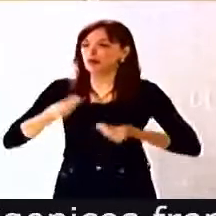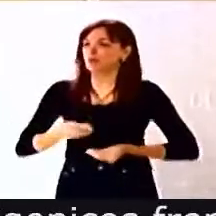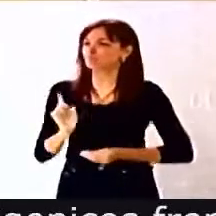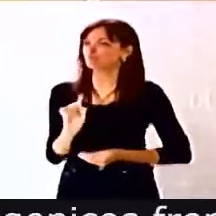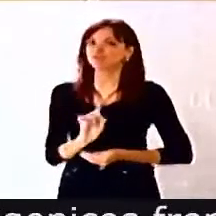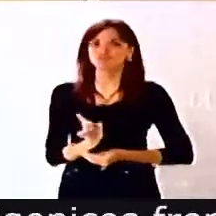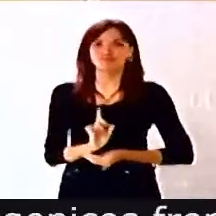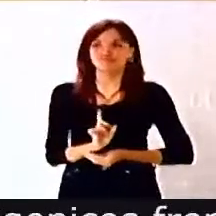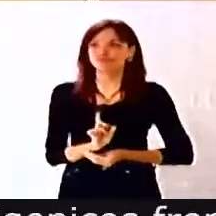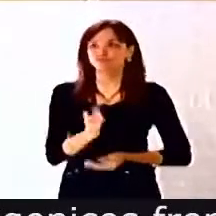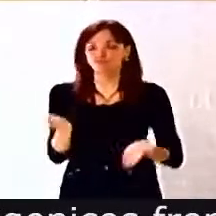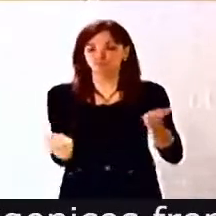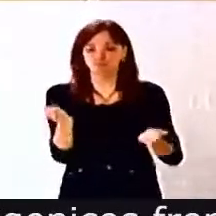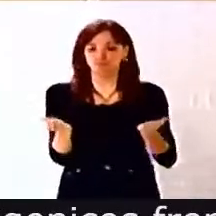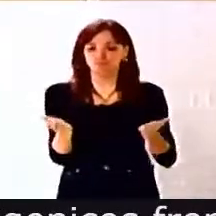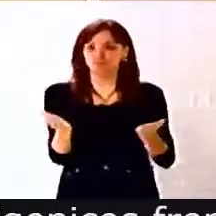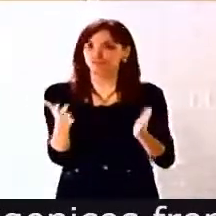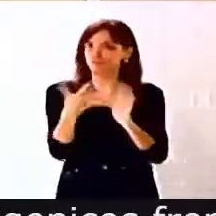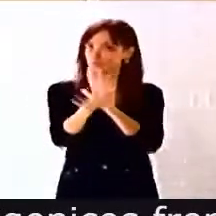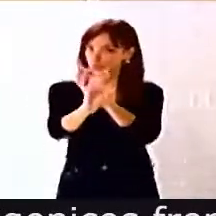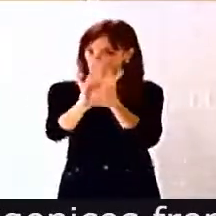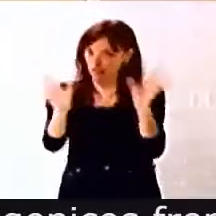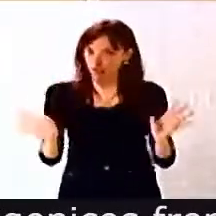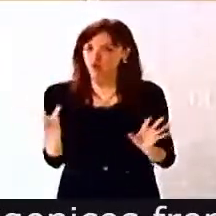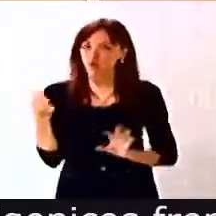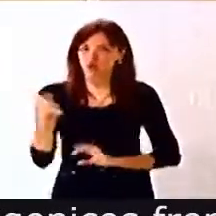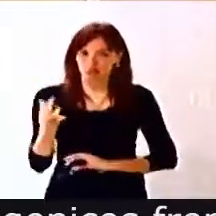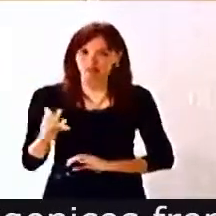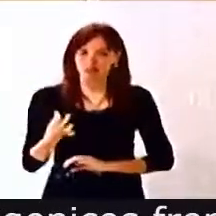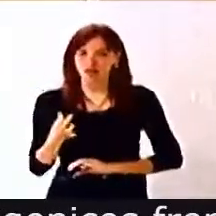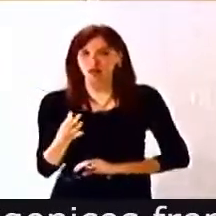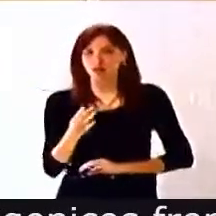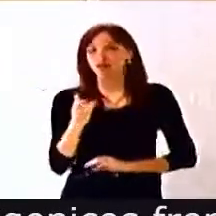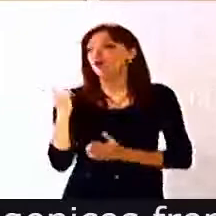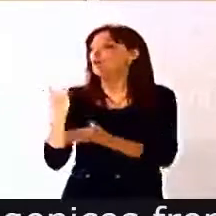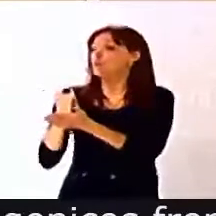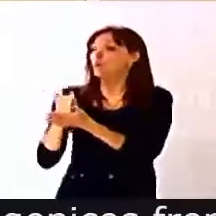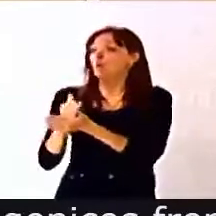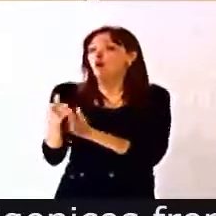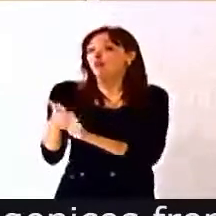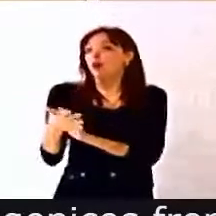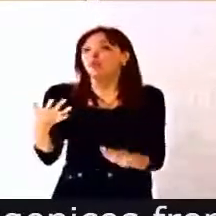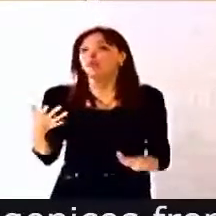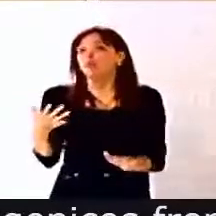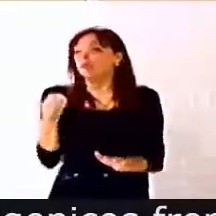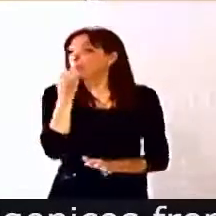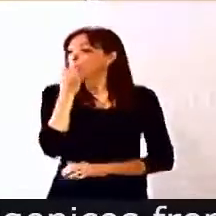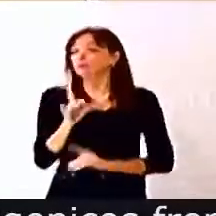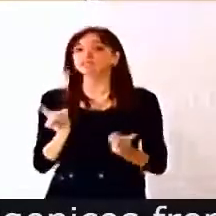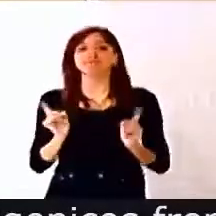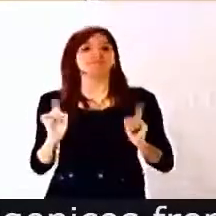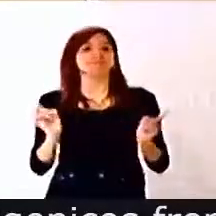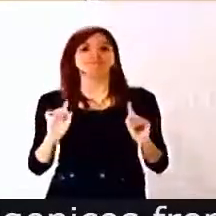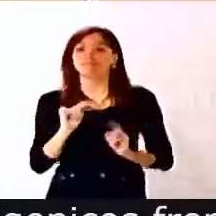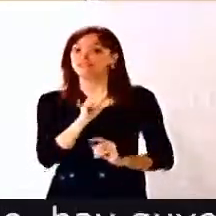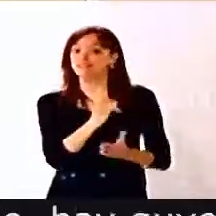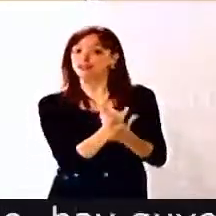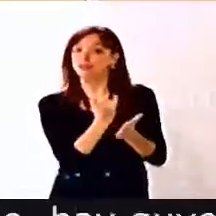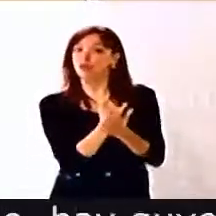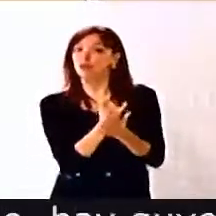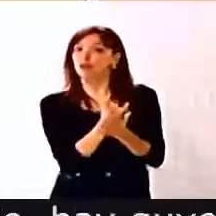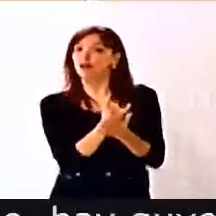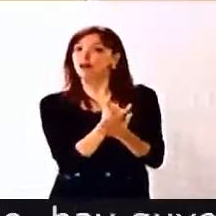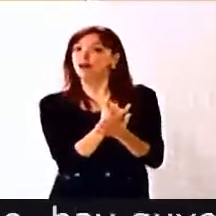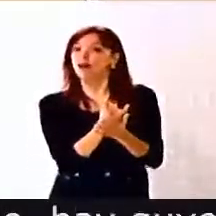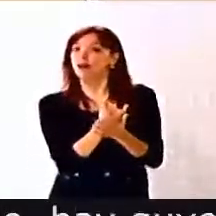esperábamos, hay que ser claro en eso. Los test antigénicos no dieron el resultado que esperábamos, los test antigénicos, los